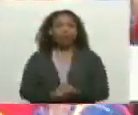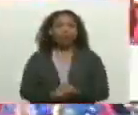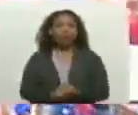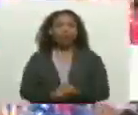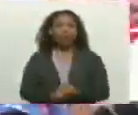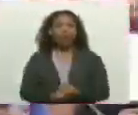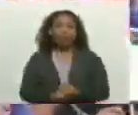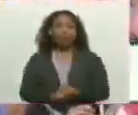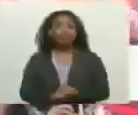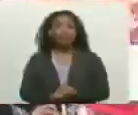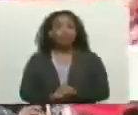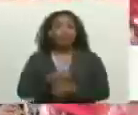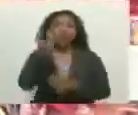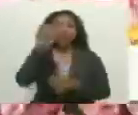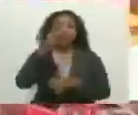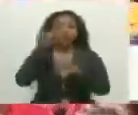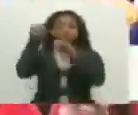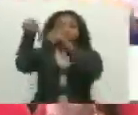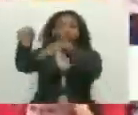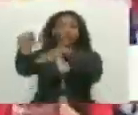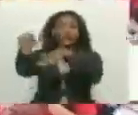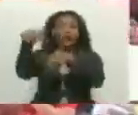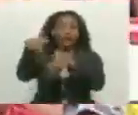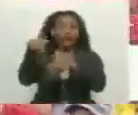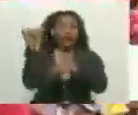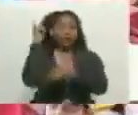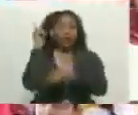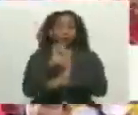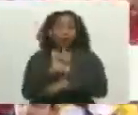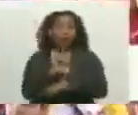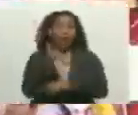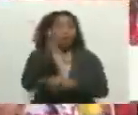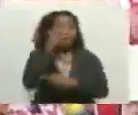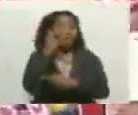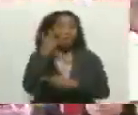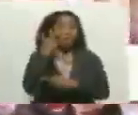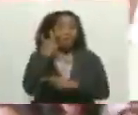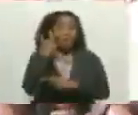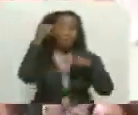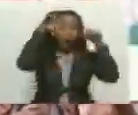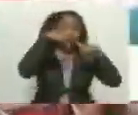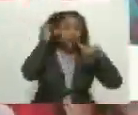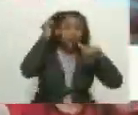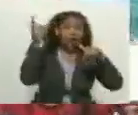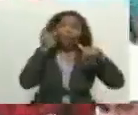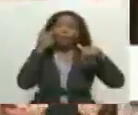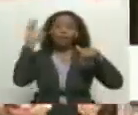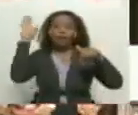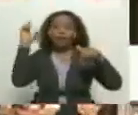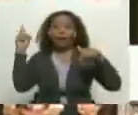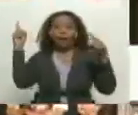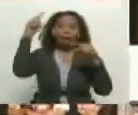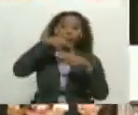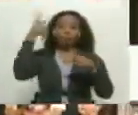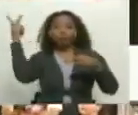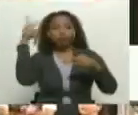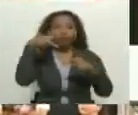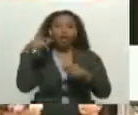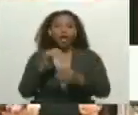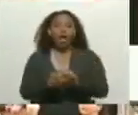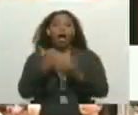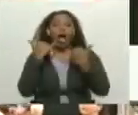Sin descuidar nunca el territorio, sin descuidar nunca el territorio. Ahora nosotros tenemos una presencia